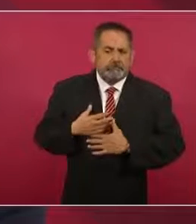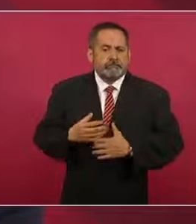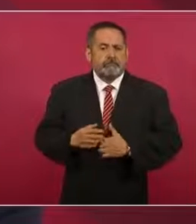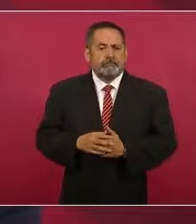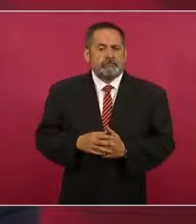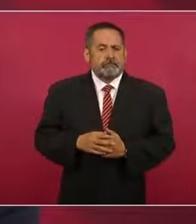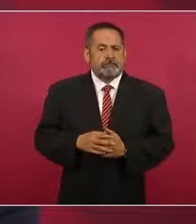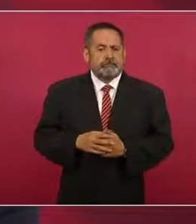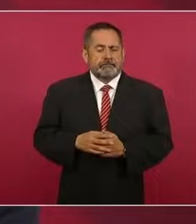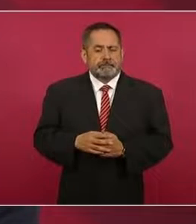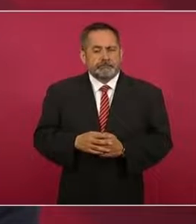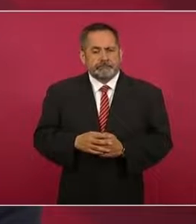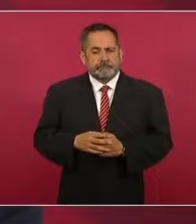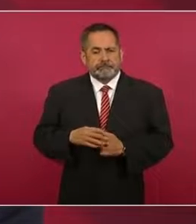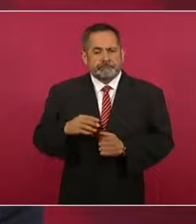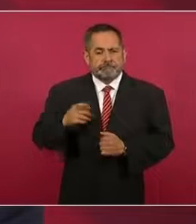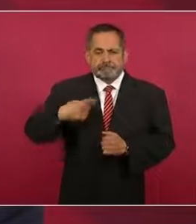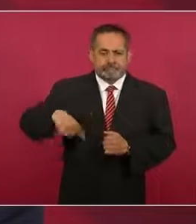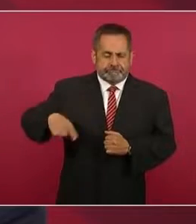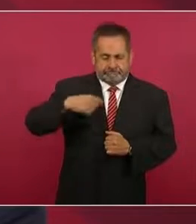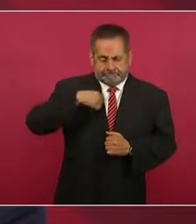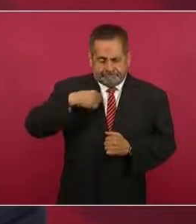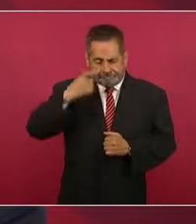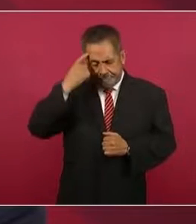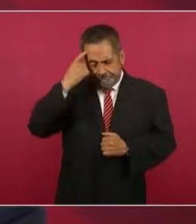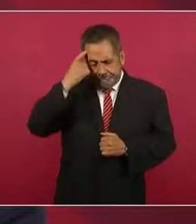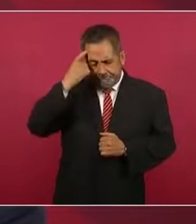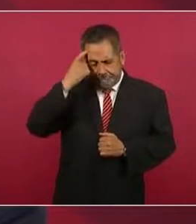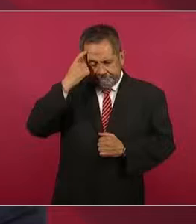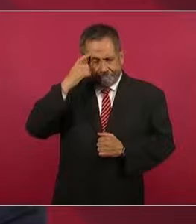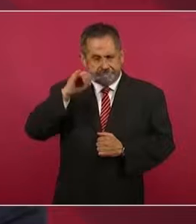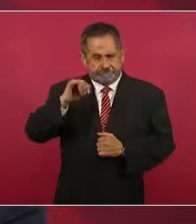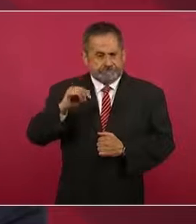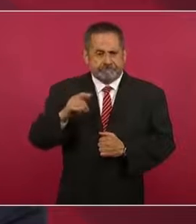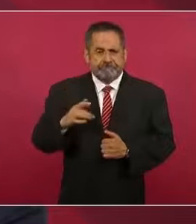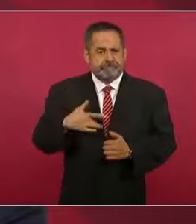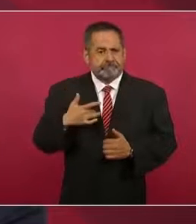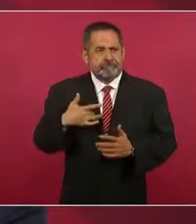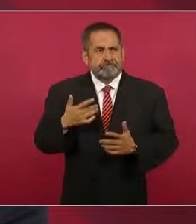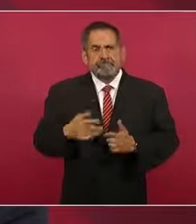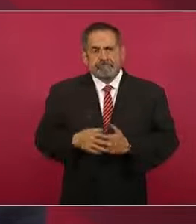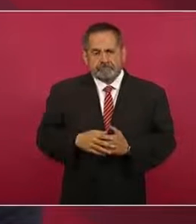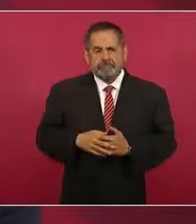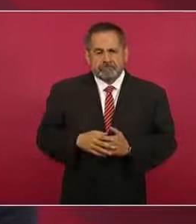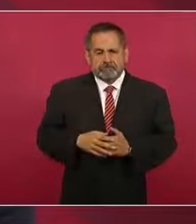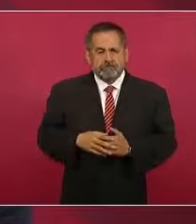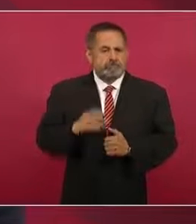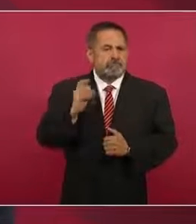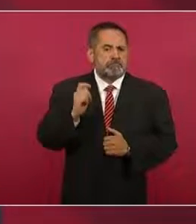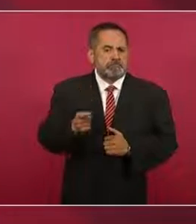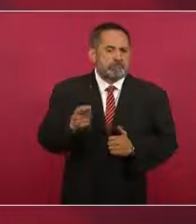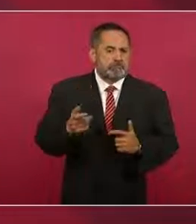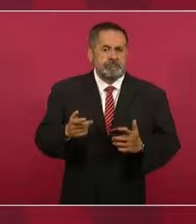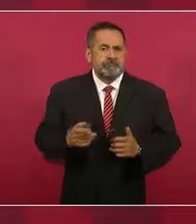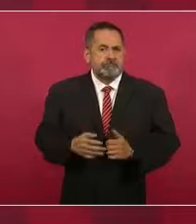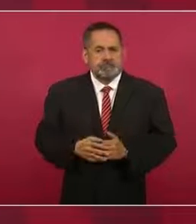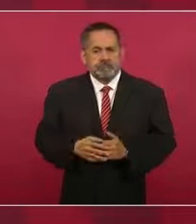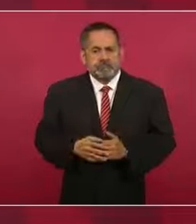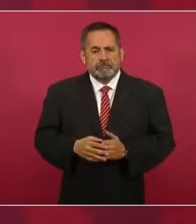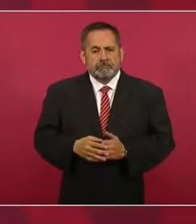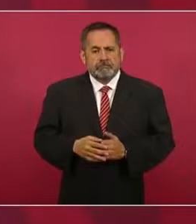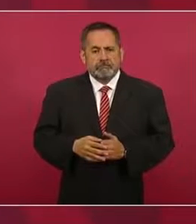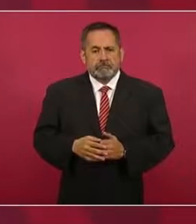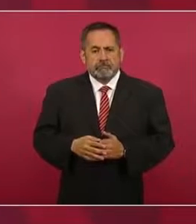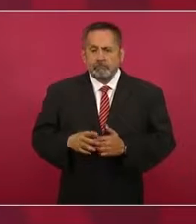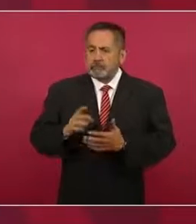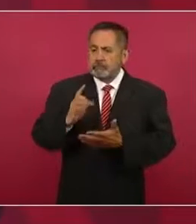Estamos conscientes de que no se trata solo